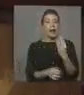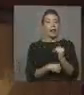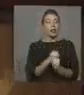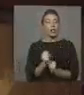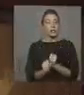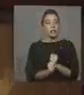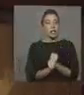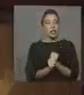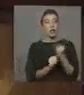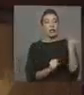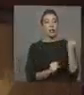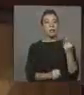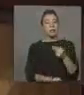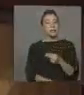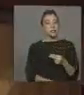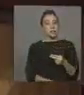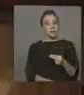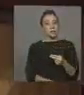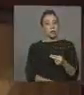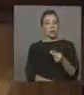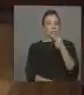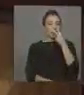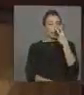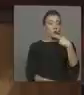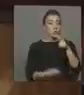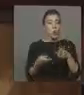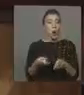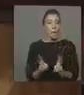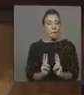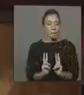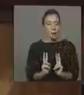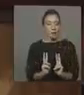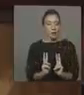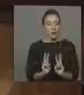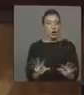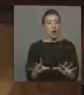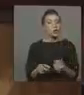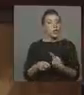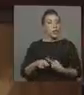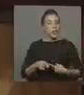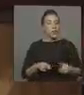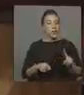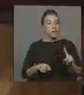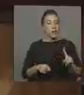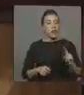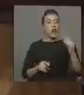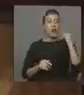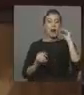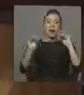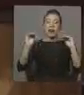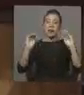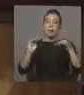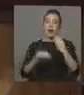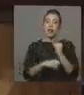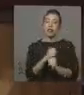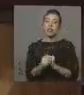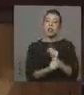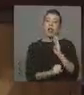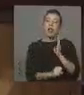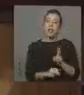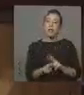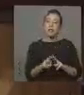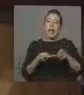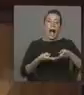años autonomía sexual mediando su consentimiento. Cuestión distinta ocurre con las menores de 14 años, quienes deben actuar